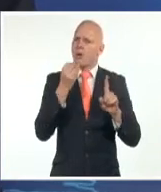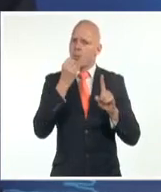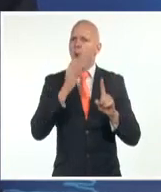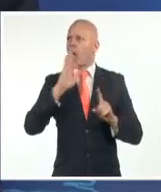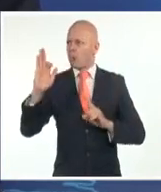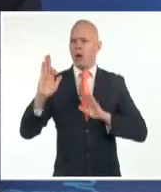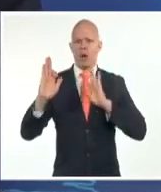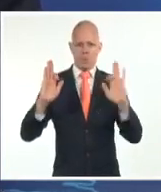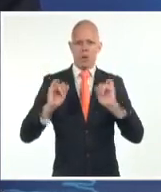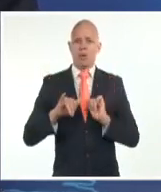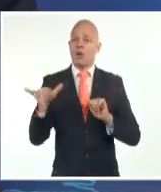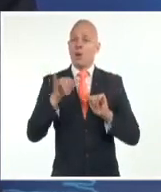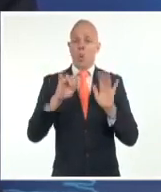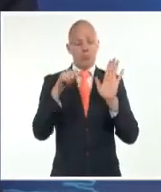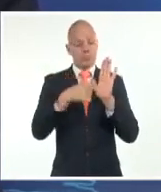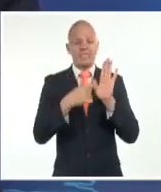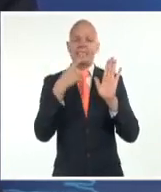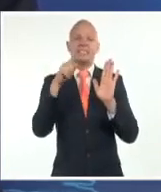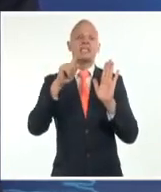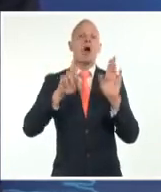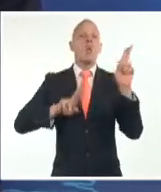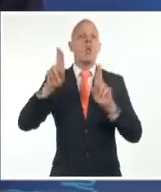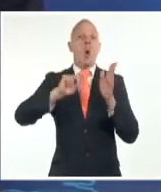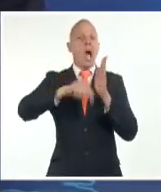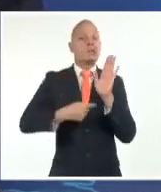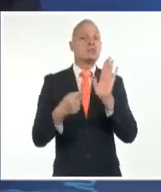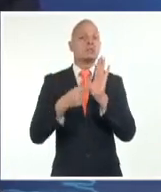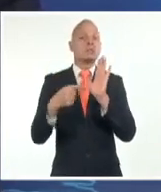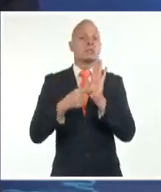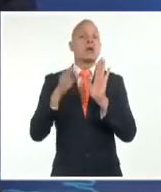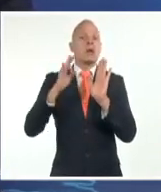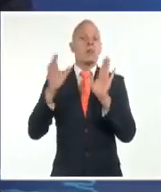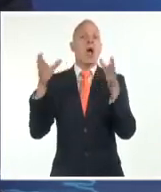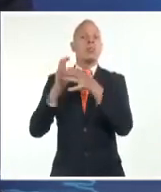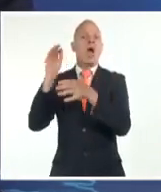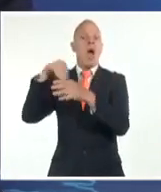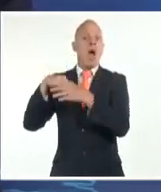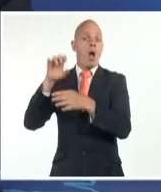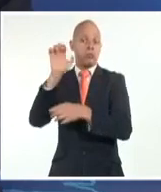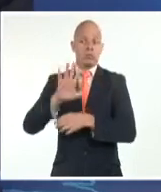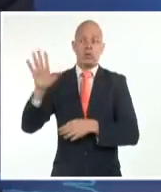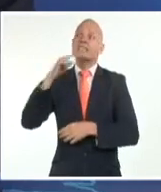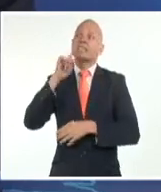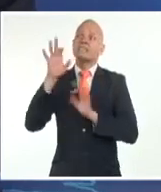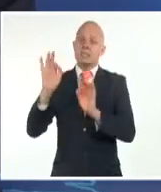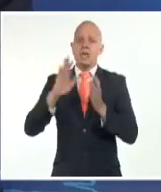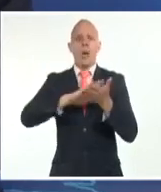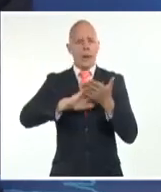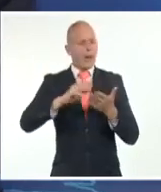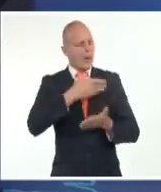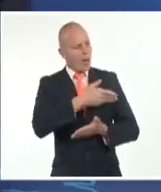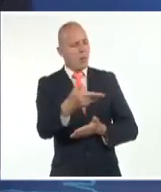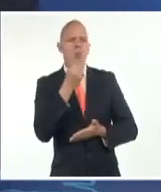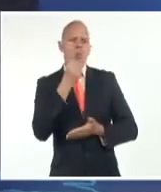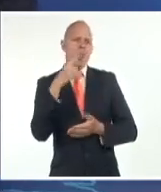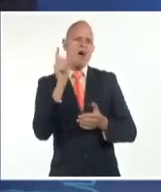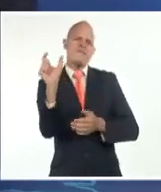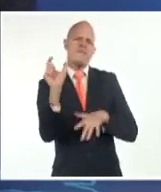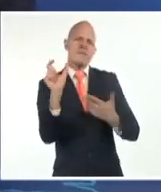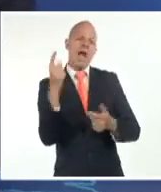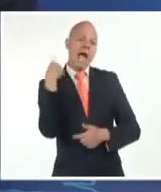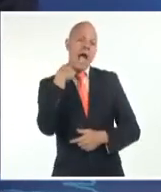bases y principios aprobadas en el acuerdo y endosados por el Parlamento Europeo en su resolución de consentimiento del 5 de julio